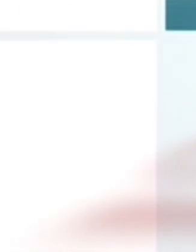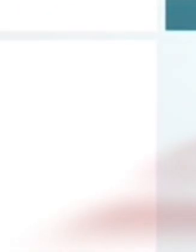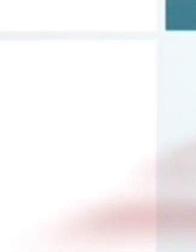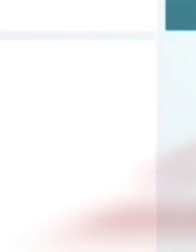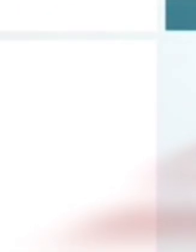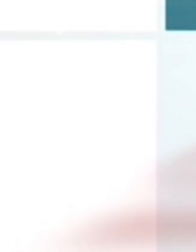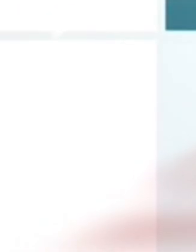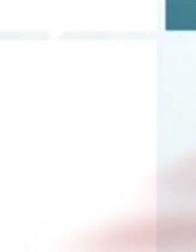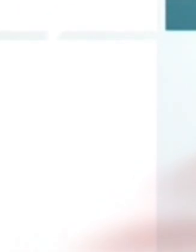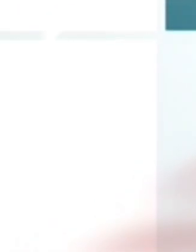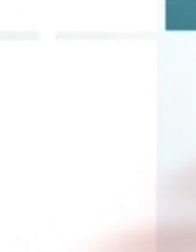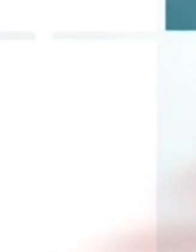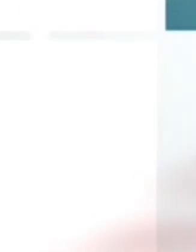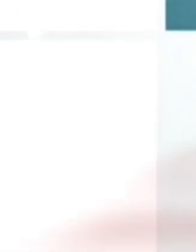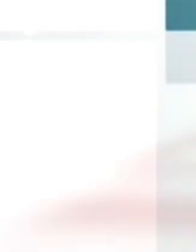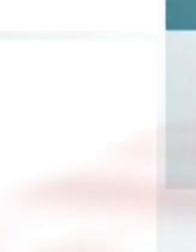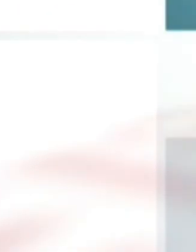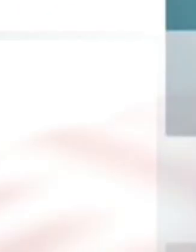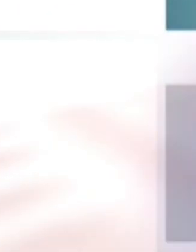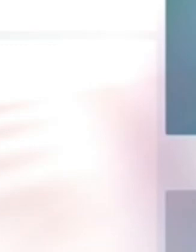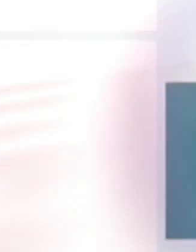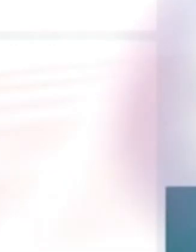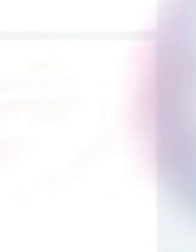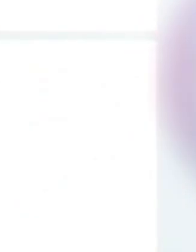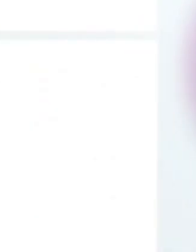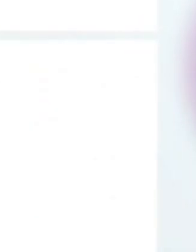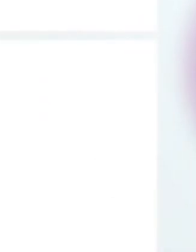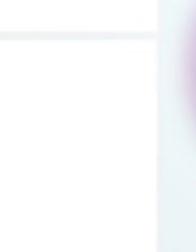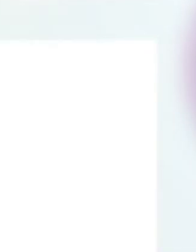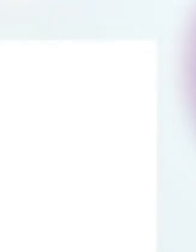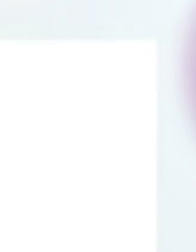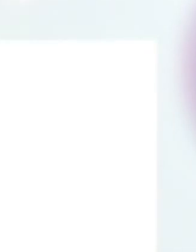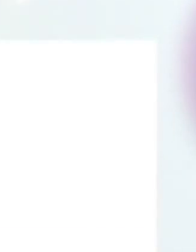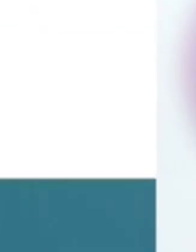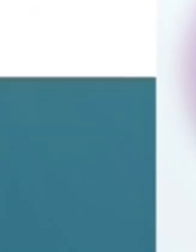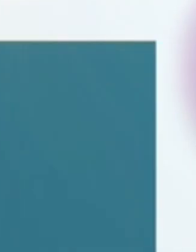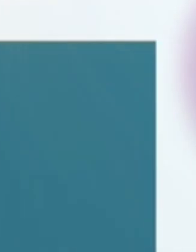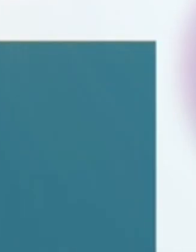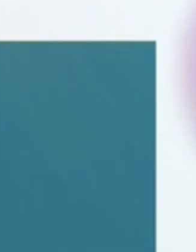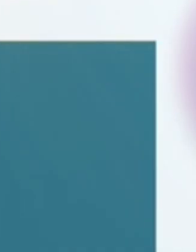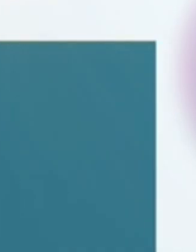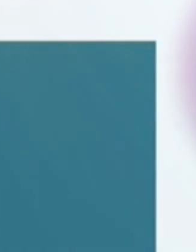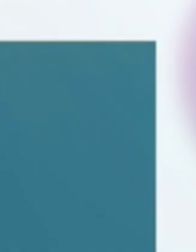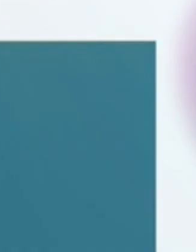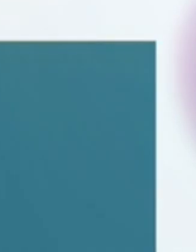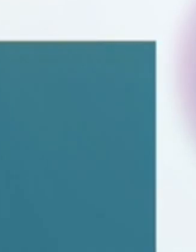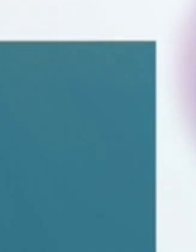Estado de Durango presentaron Velada Universitaria.